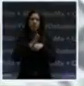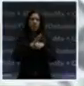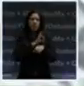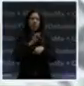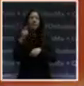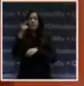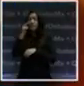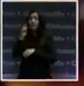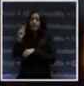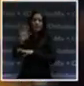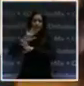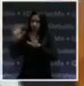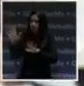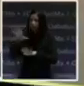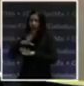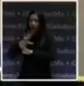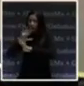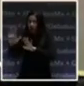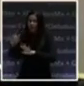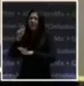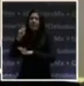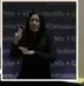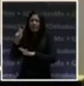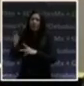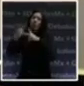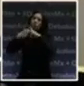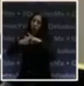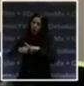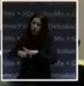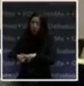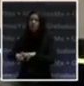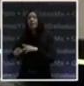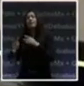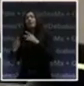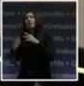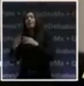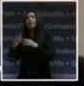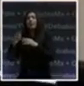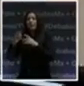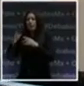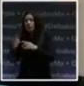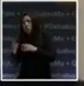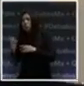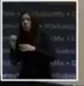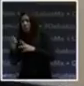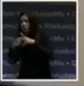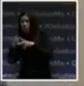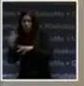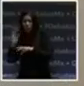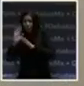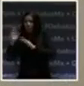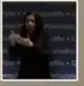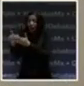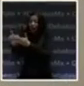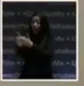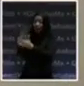Simplemente decirles que esto ya existe, que no es comenzar en julio o comenzar el primero de octubre. Existe ya y ha